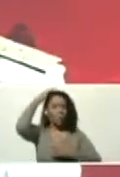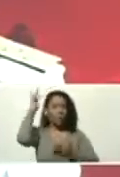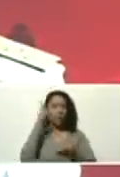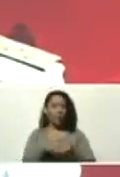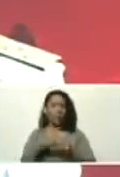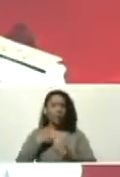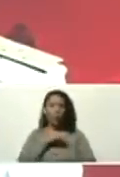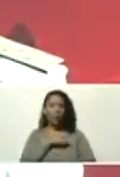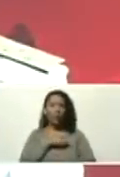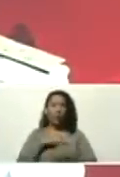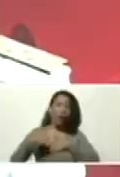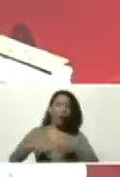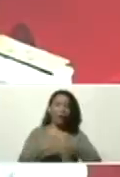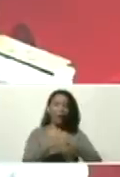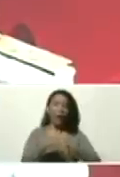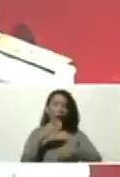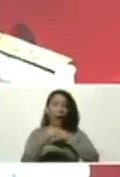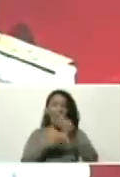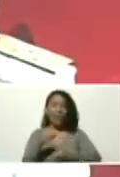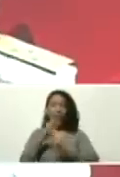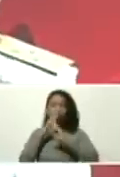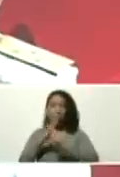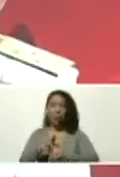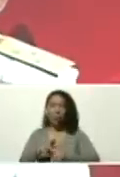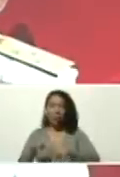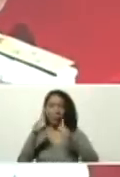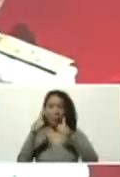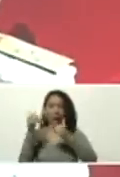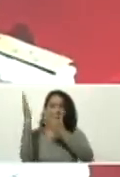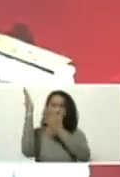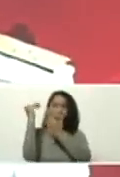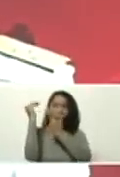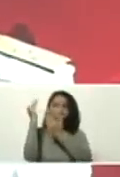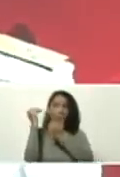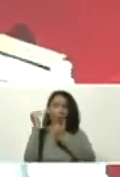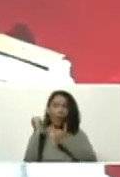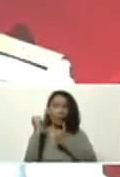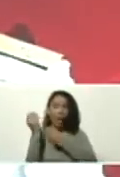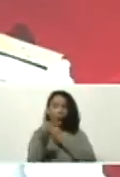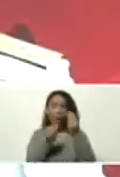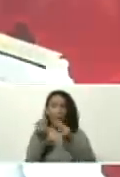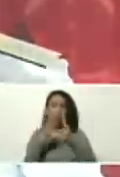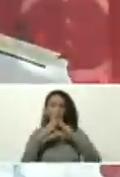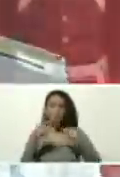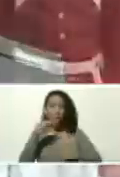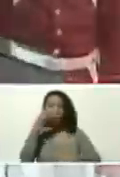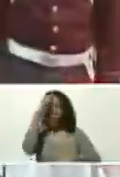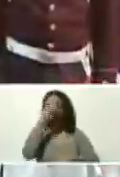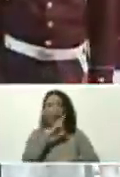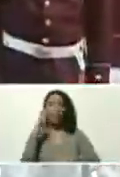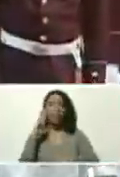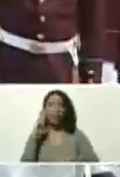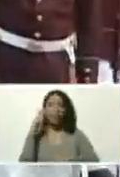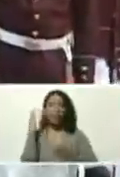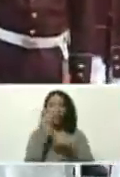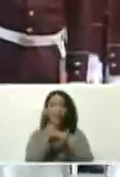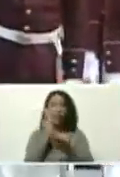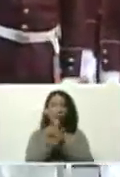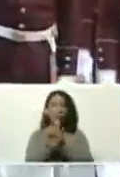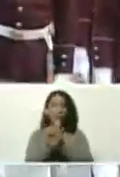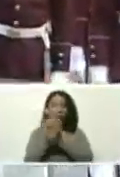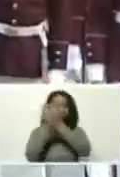nuestra carrera es haber correspondido a las esperanzas que, como la de todos los padres, son siempre